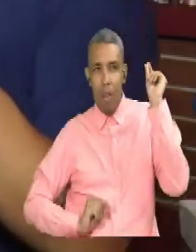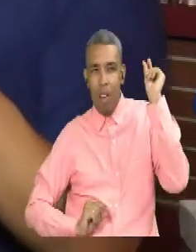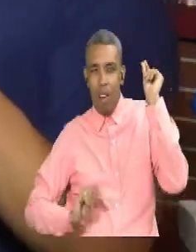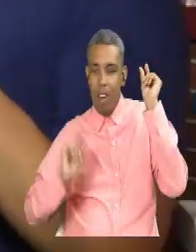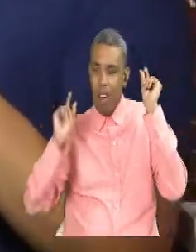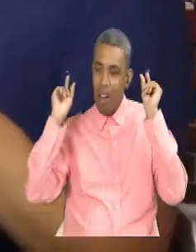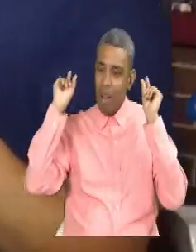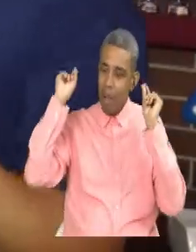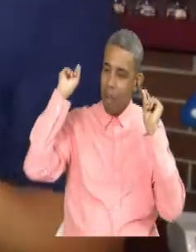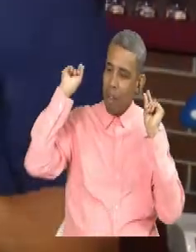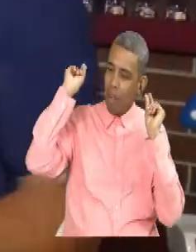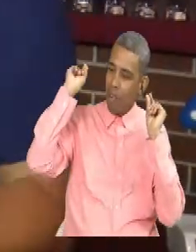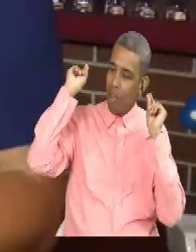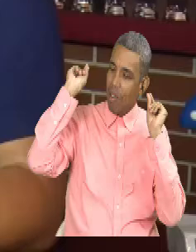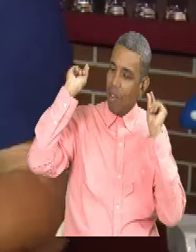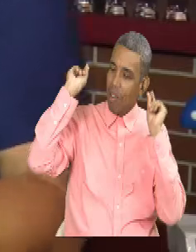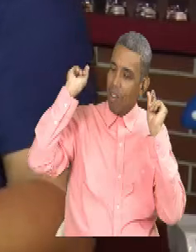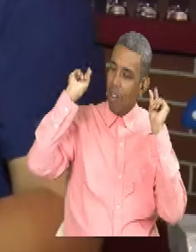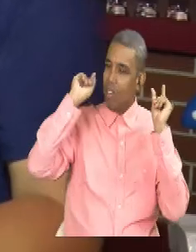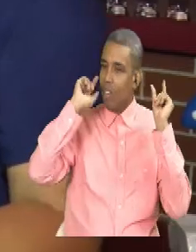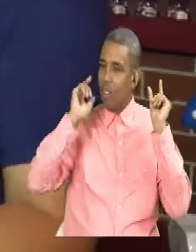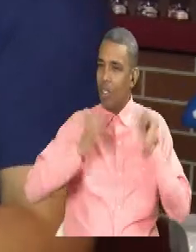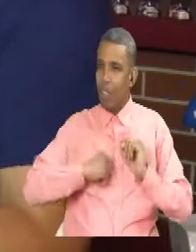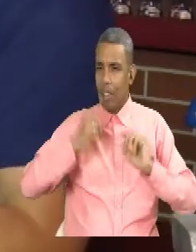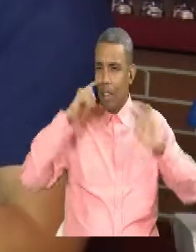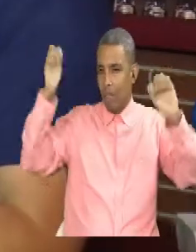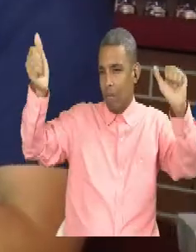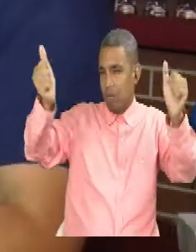figura angelical.